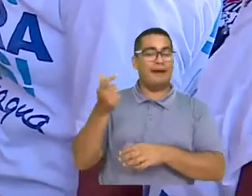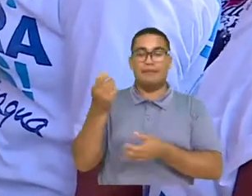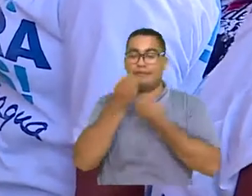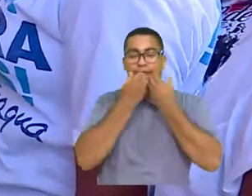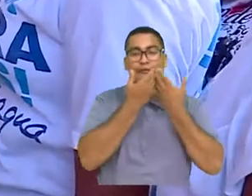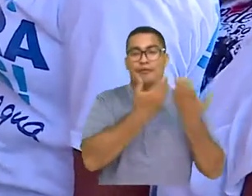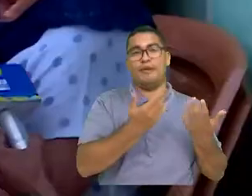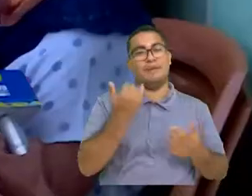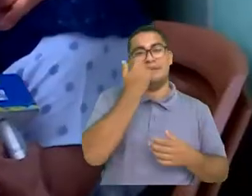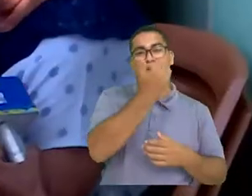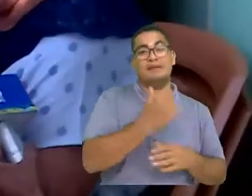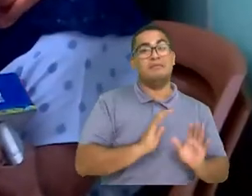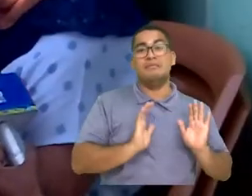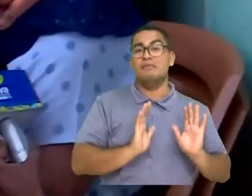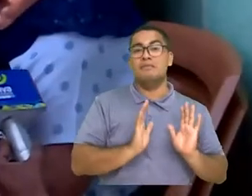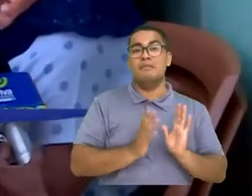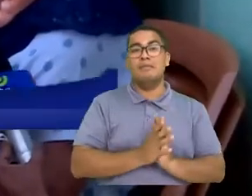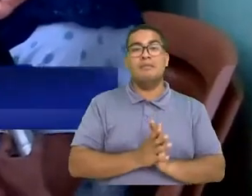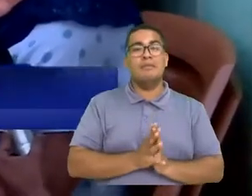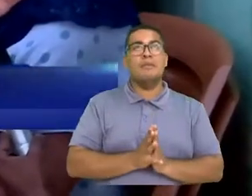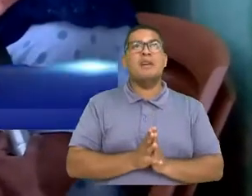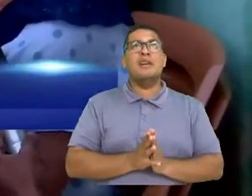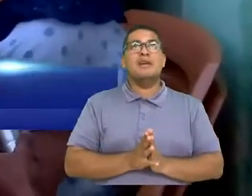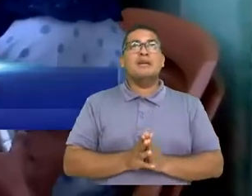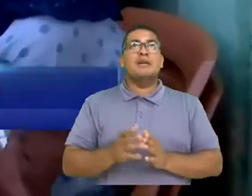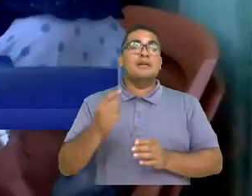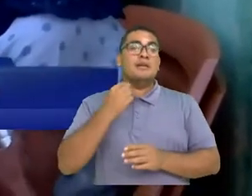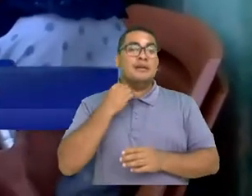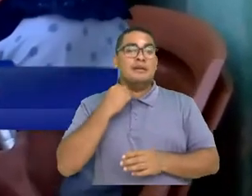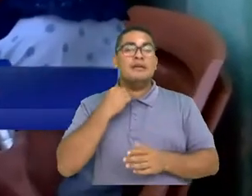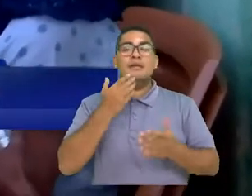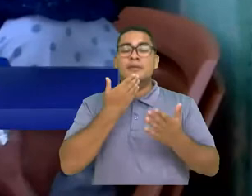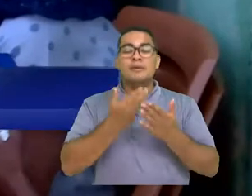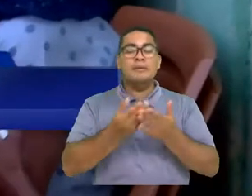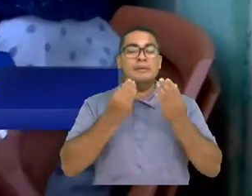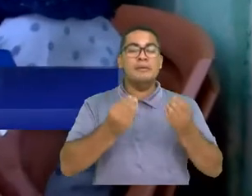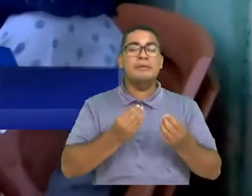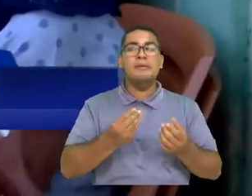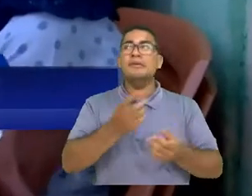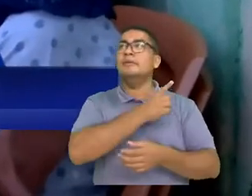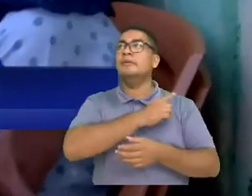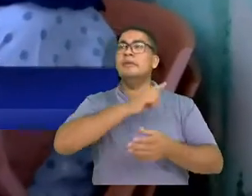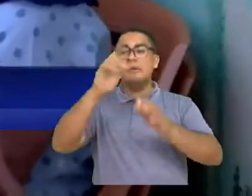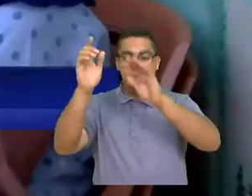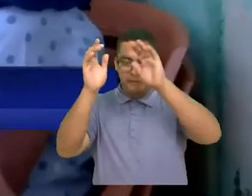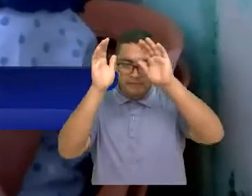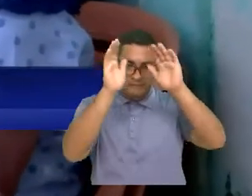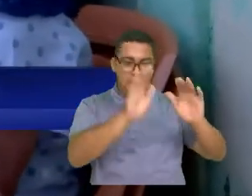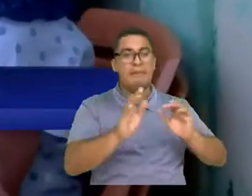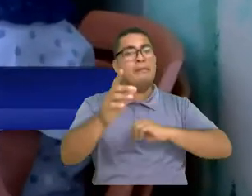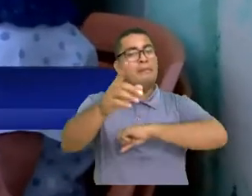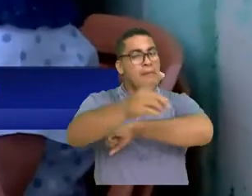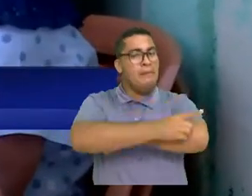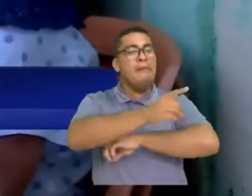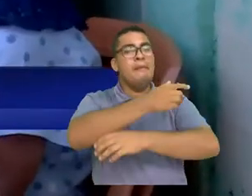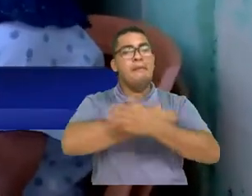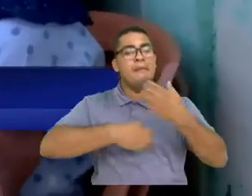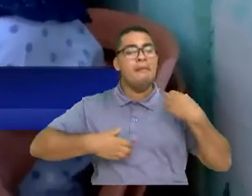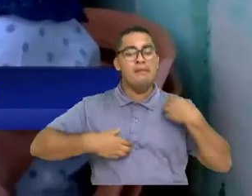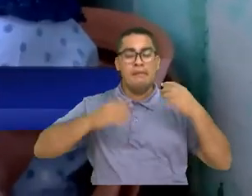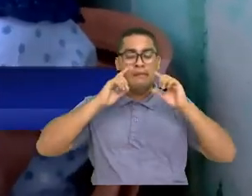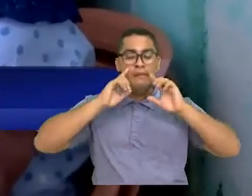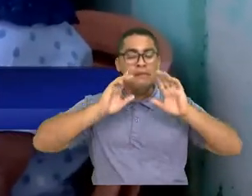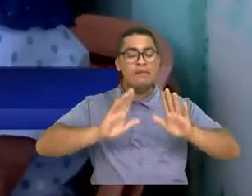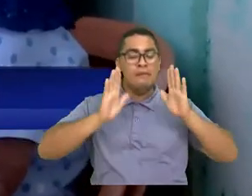Por el bien de todos. A él siempre lo amamos y que Dios también le ayude a él, toda su bendición también, que lo va a tener